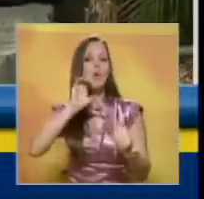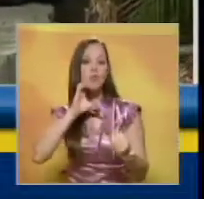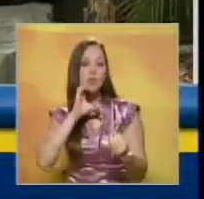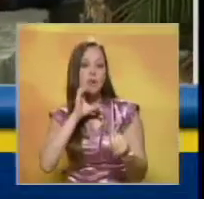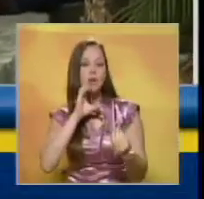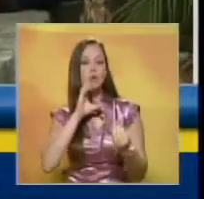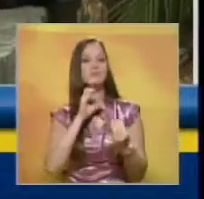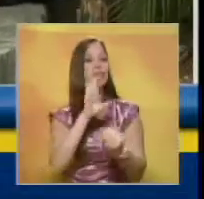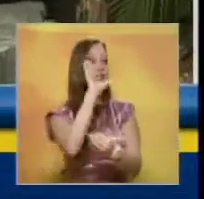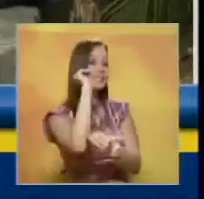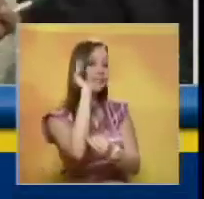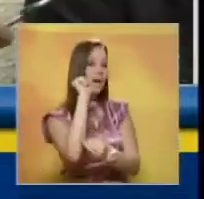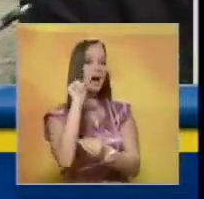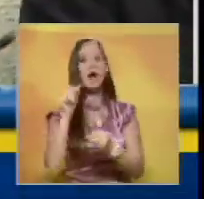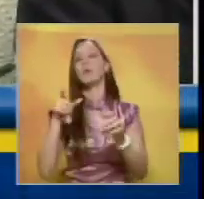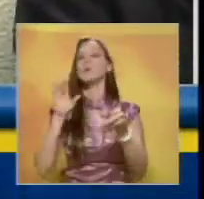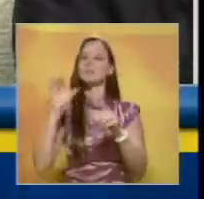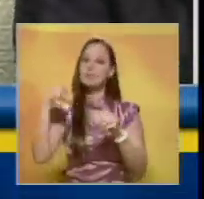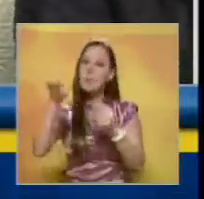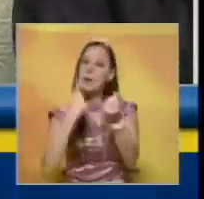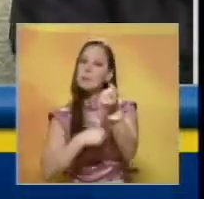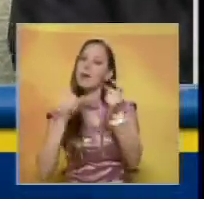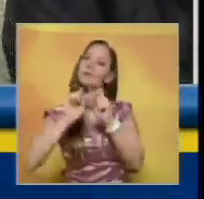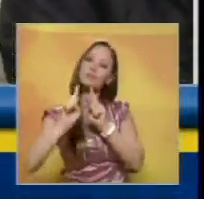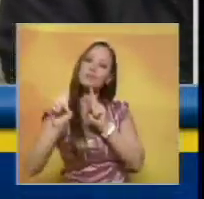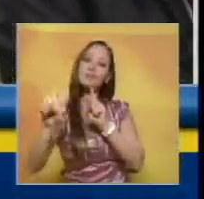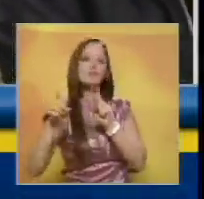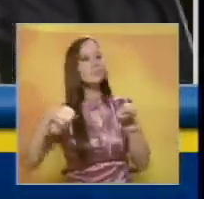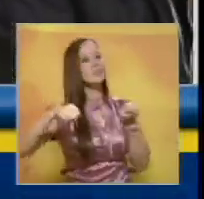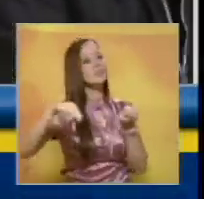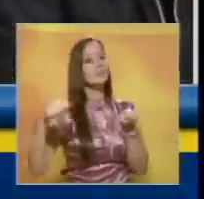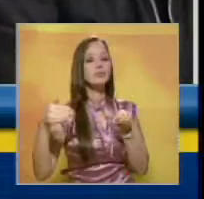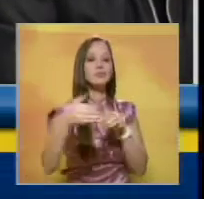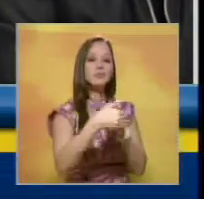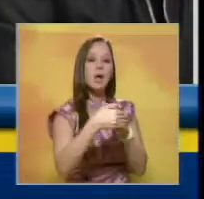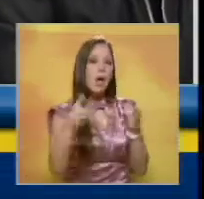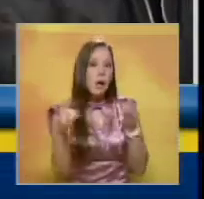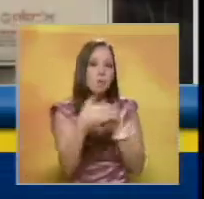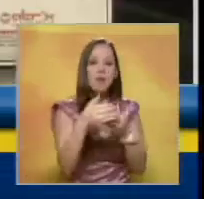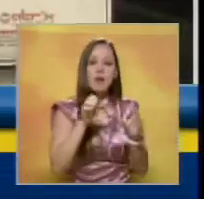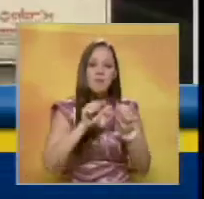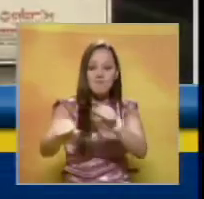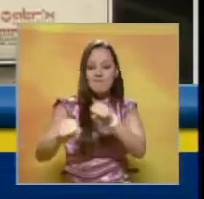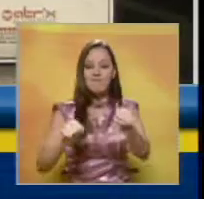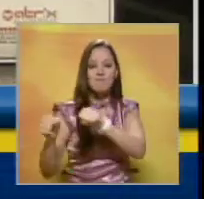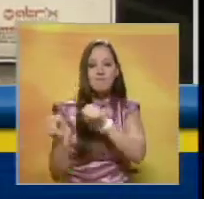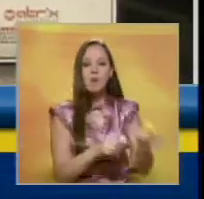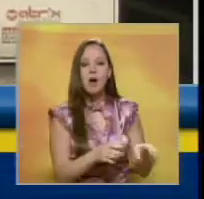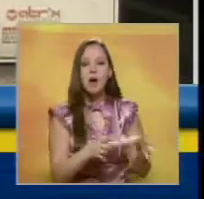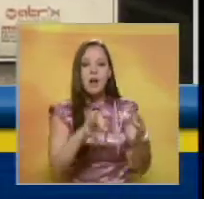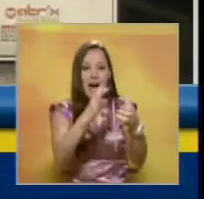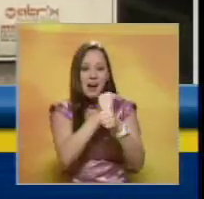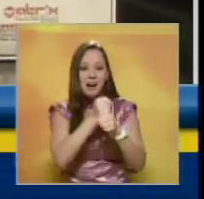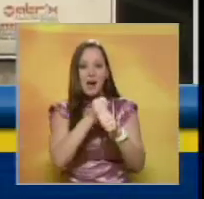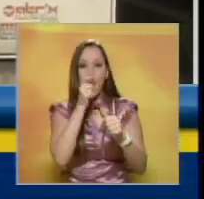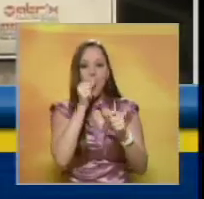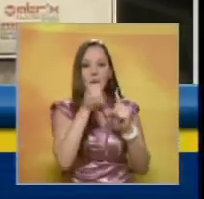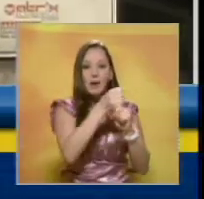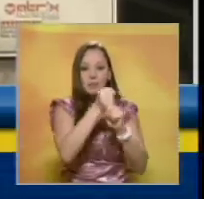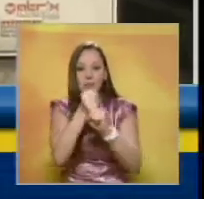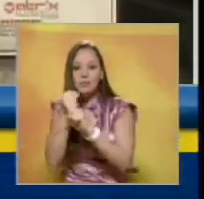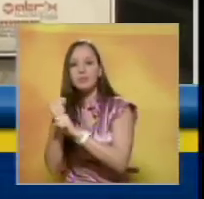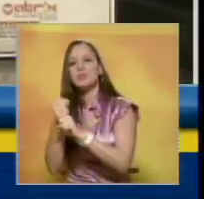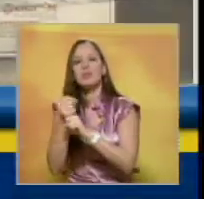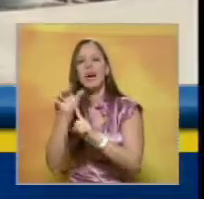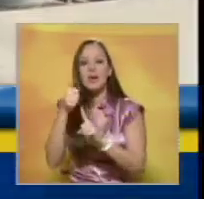cuando ya habían despedido al hermano, lo emboscaron unos sujetos armados, empujaron al cuñado y se llevaron al joven de 19 años. Más tarde